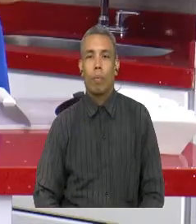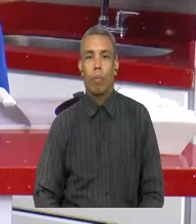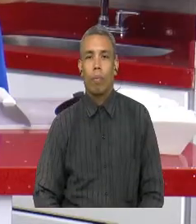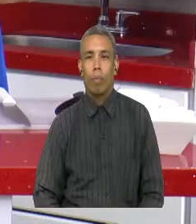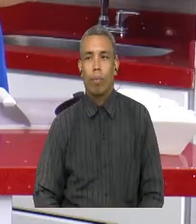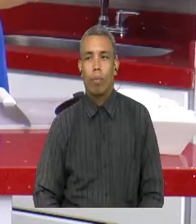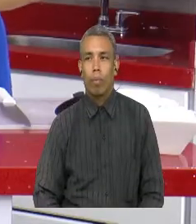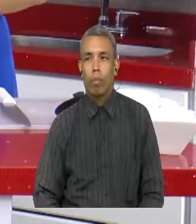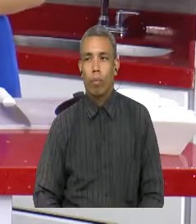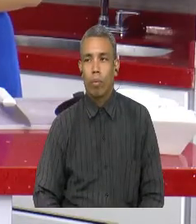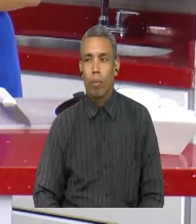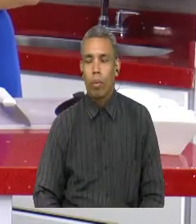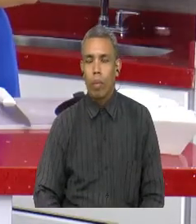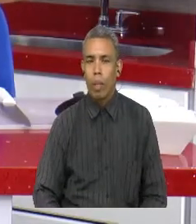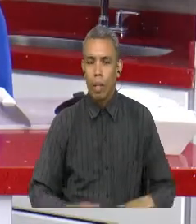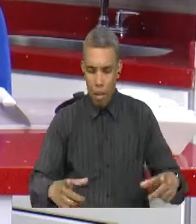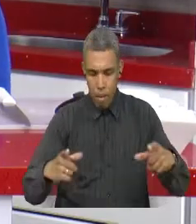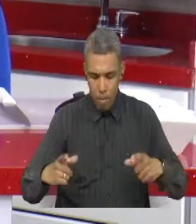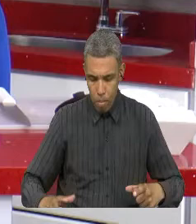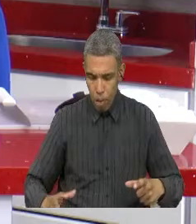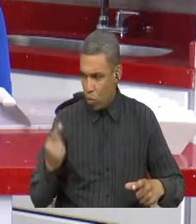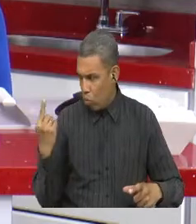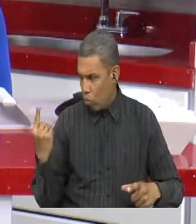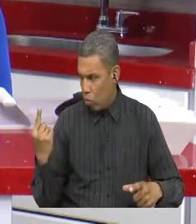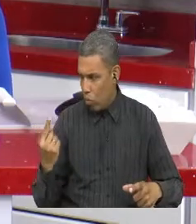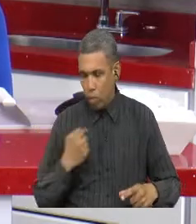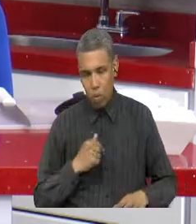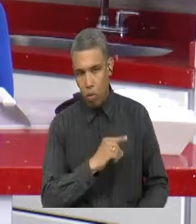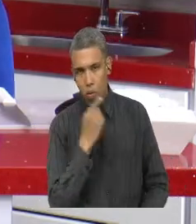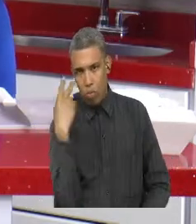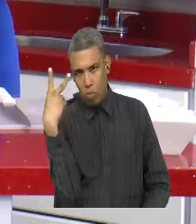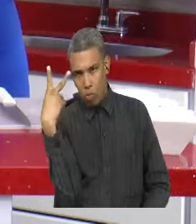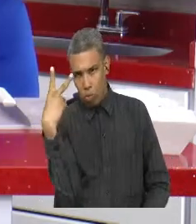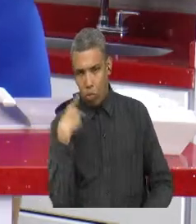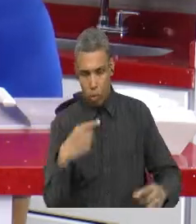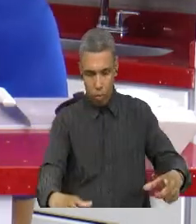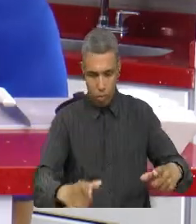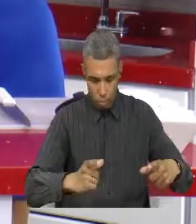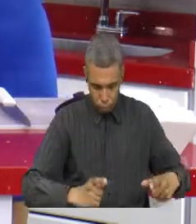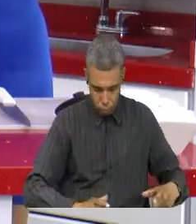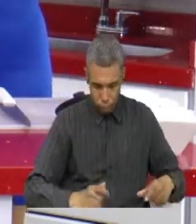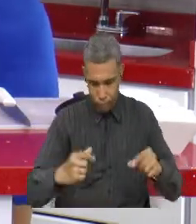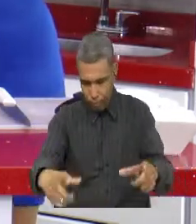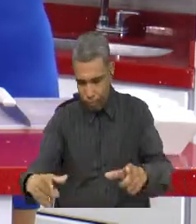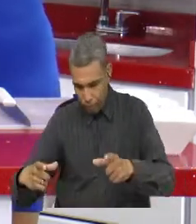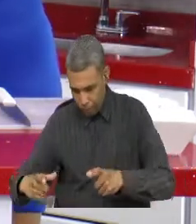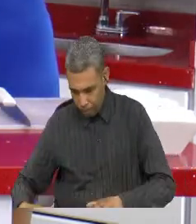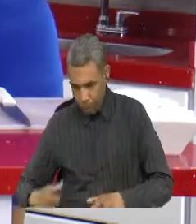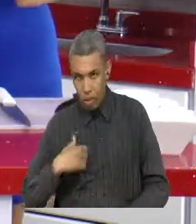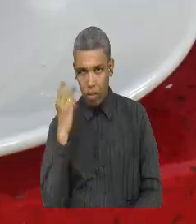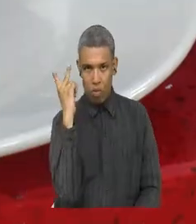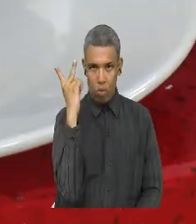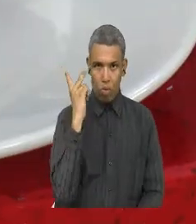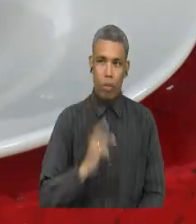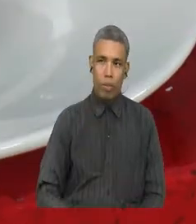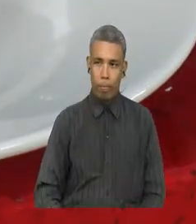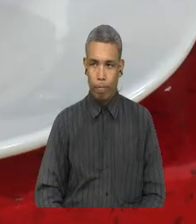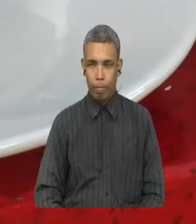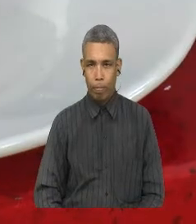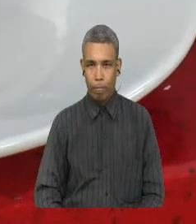¿Vas a hacer un solo plato con esos dos? No, dos. Cortes. La idea es que yo siempre te pongo a trabajar, ¿no? Ah, eso es lo que quería saber. Es para que